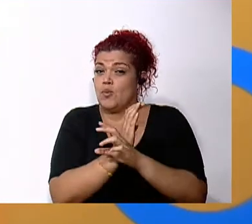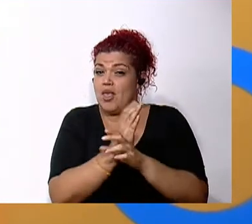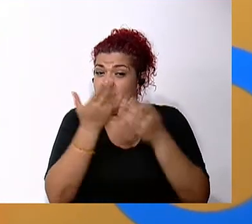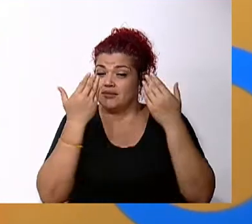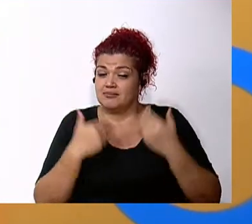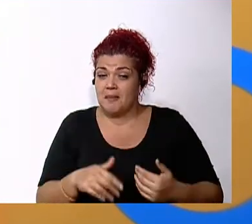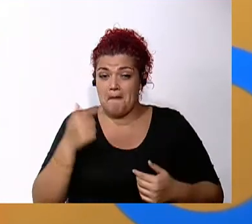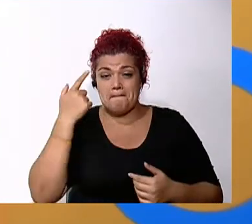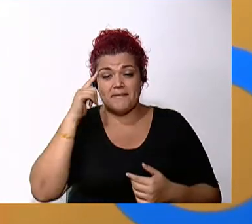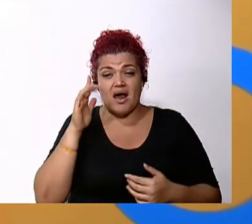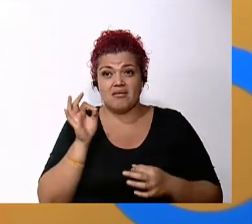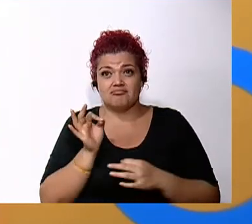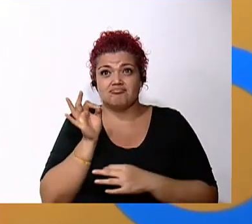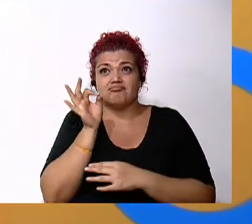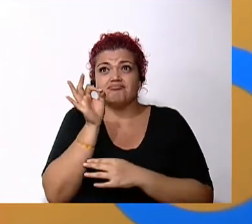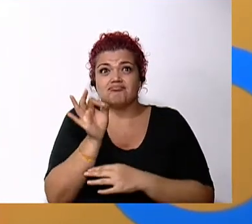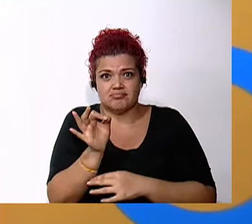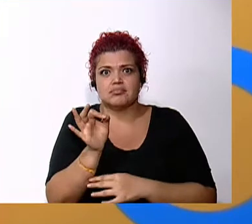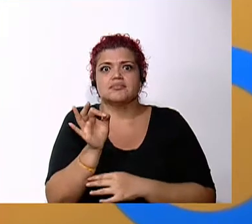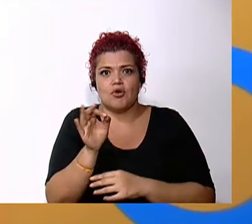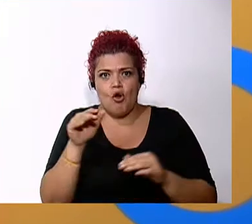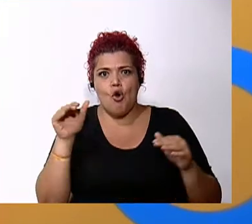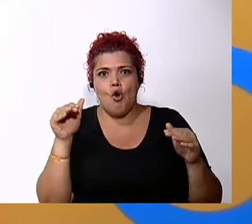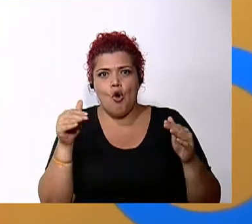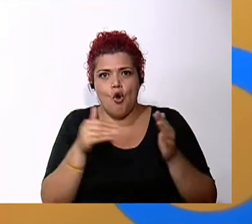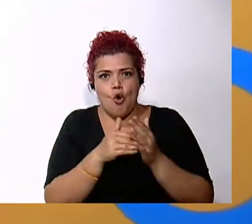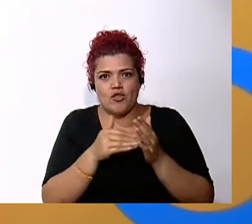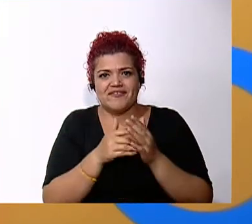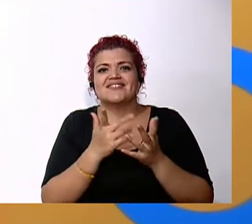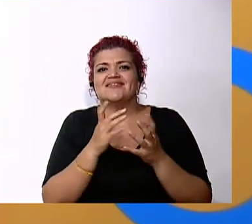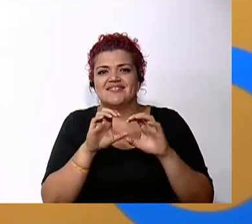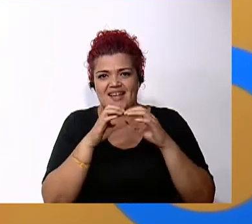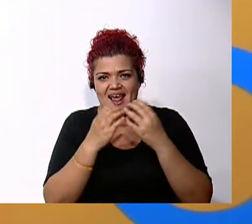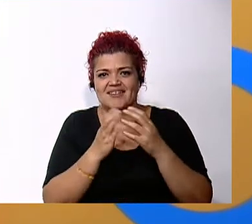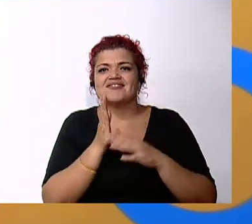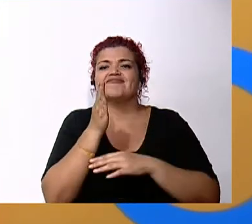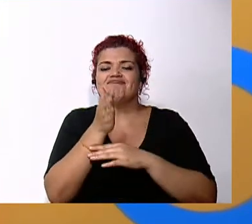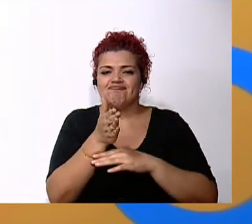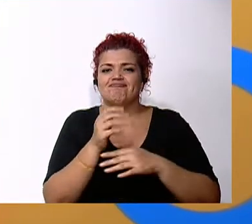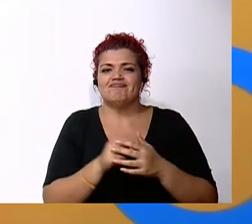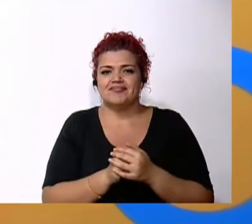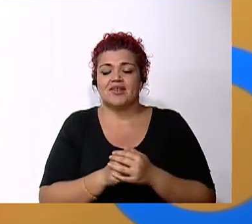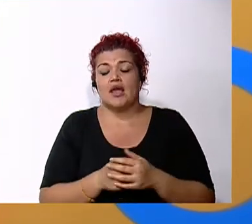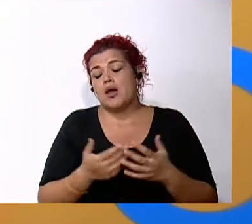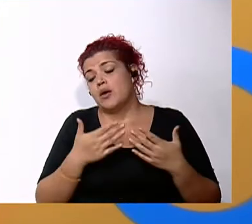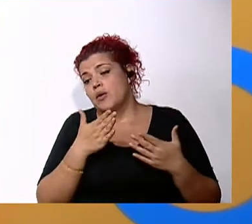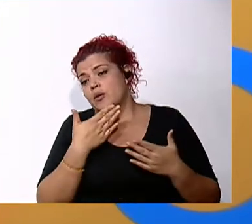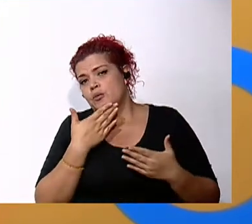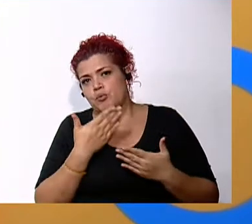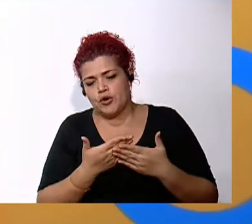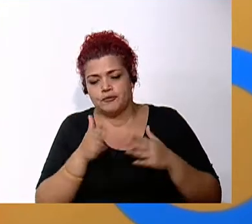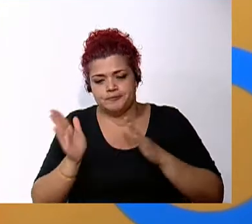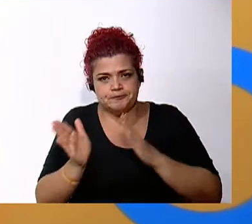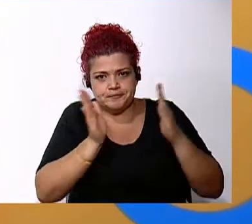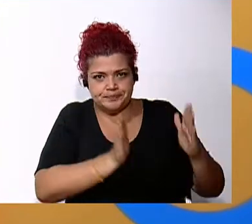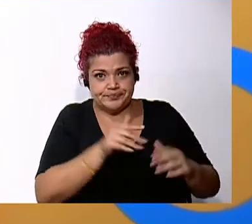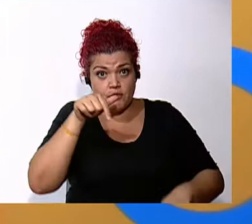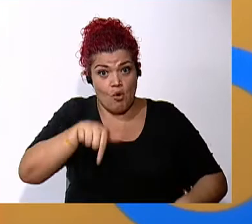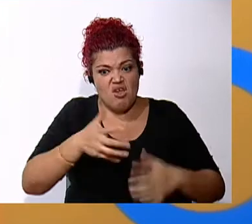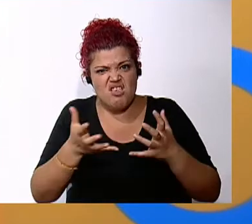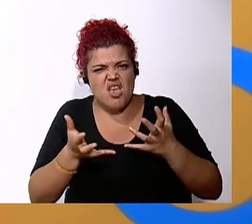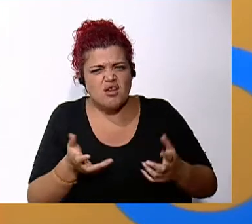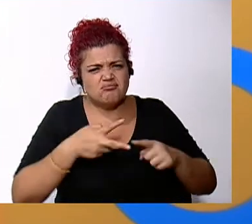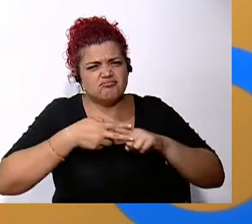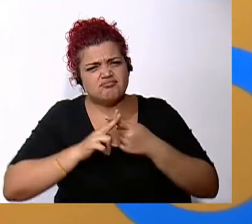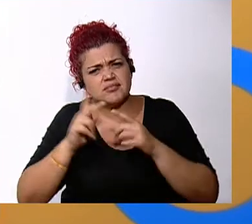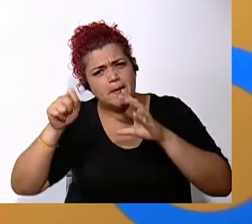pronto se renueven las clases. Muy bien, hoy quiero empezar con un video muy